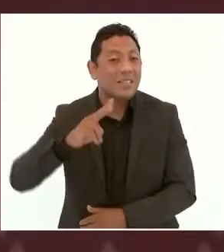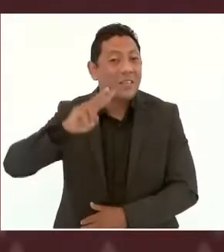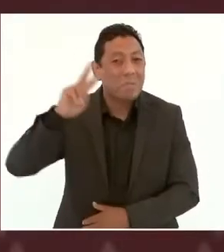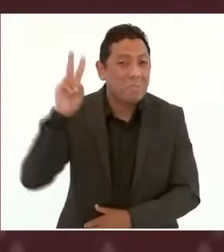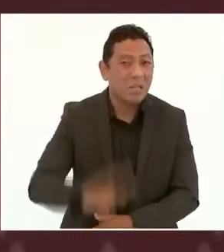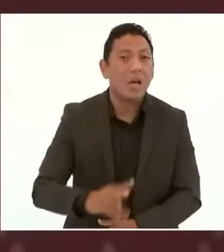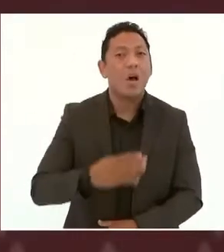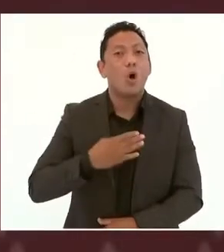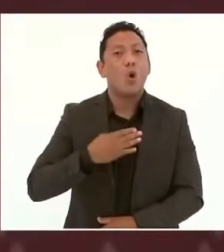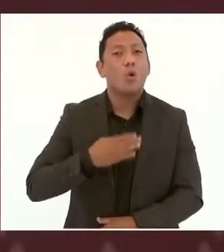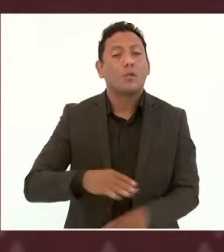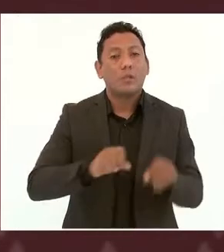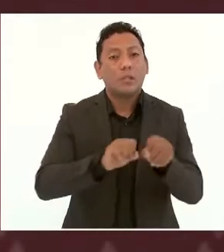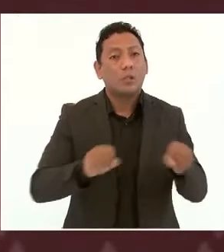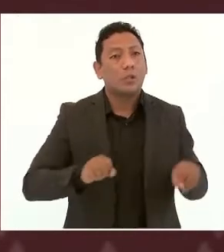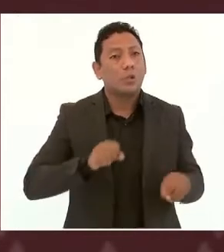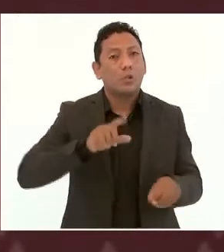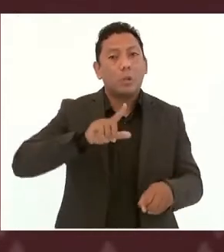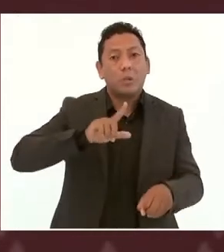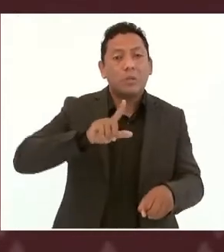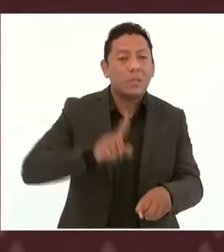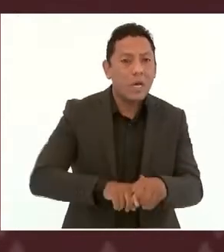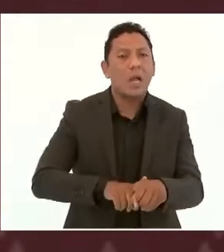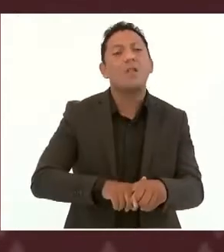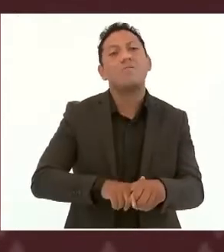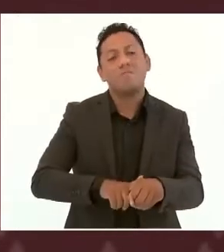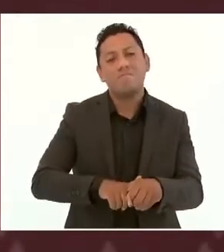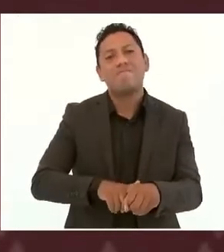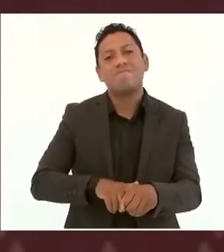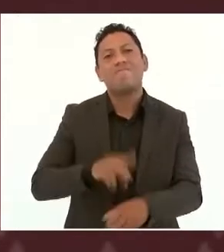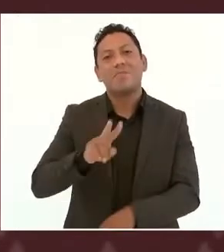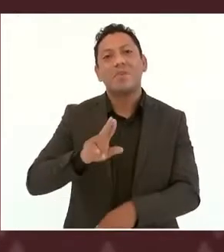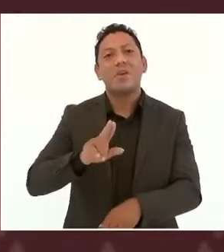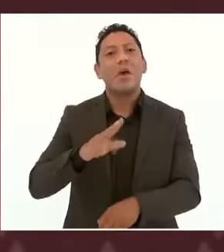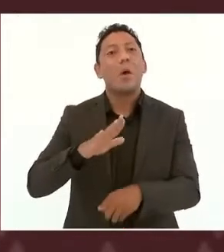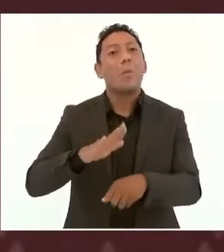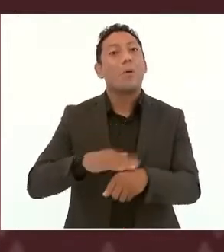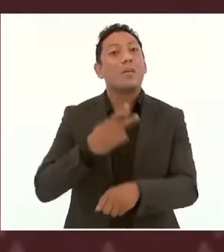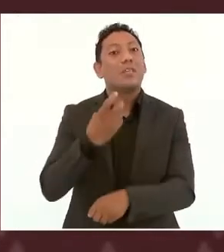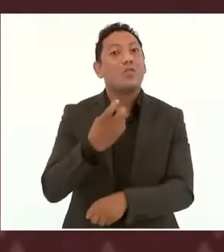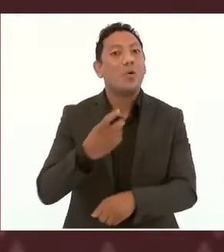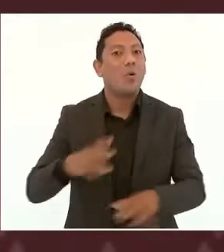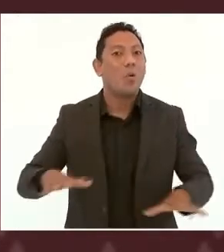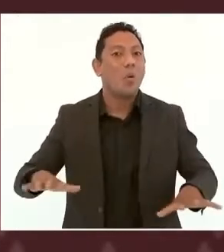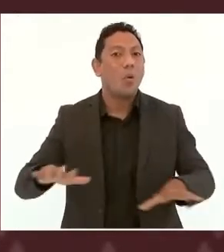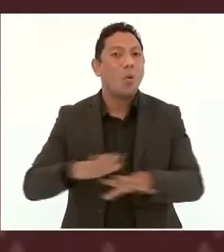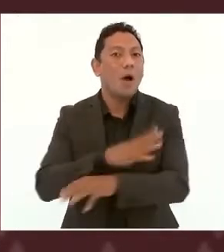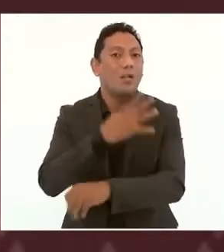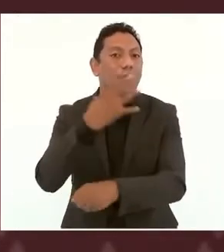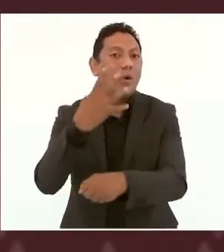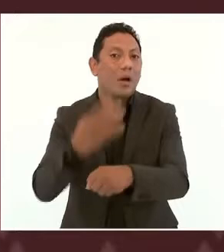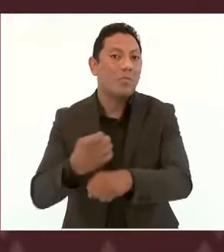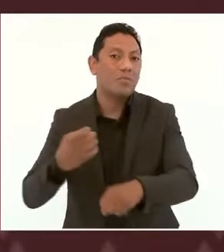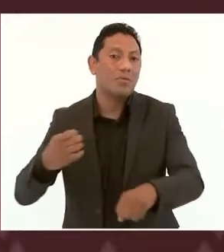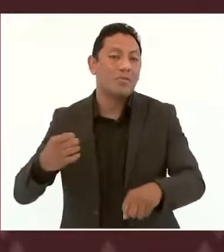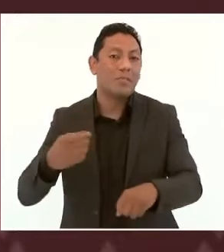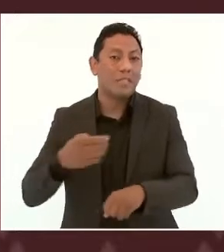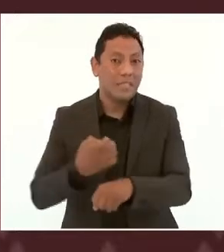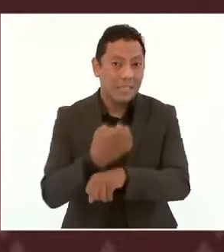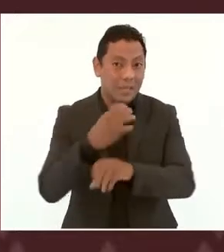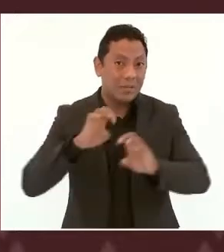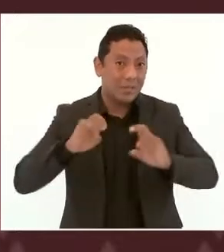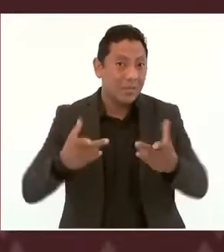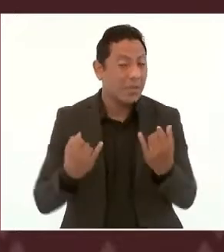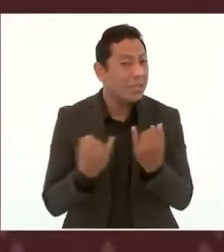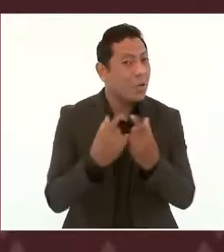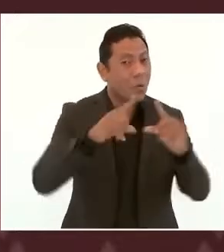la justicia social. De modo que la Cuarta Transformación en Chiapas tiene, como en todo el